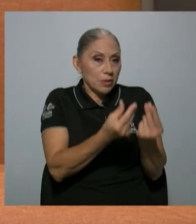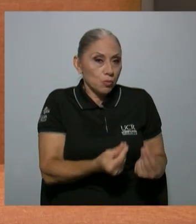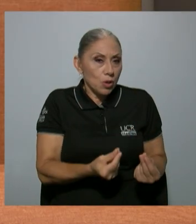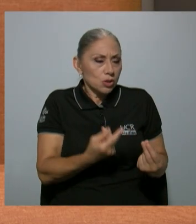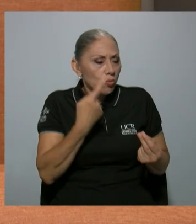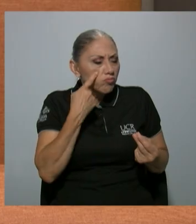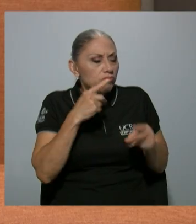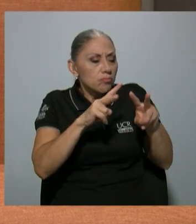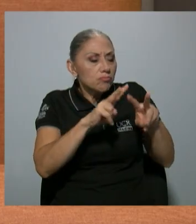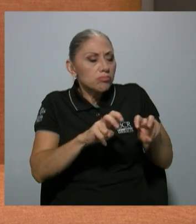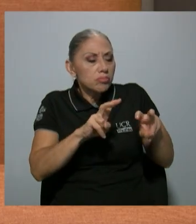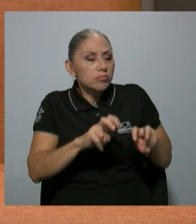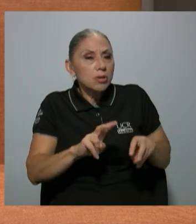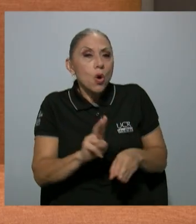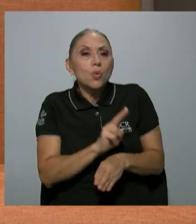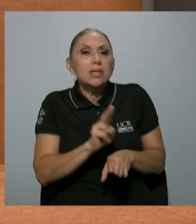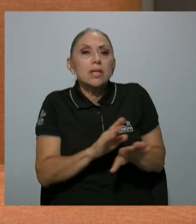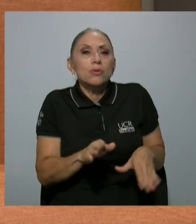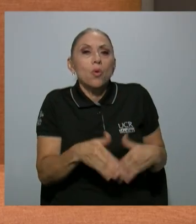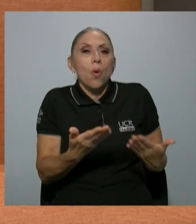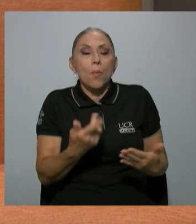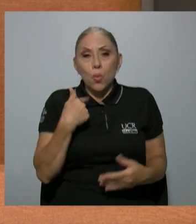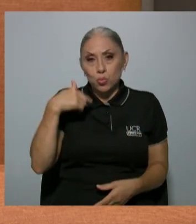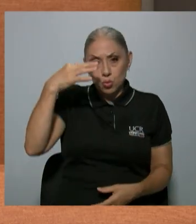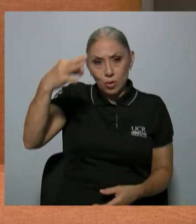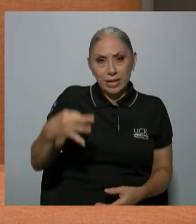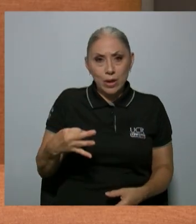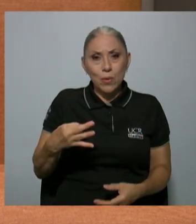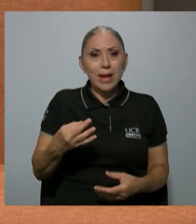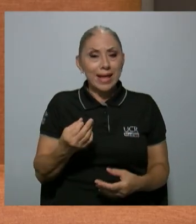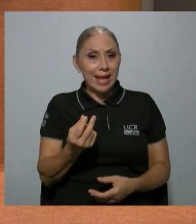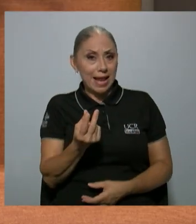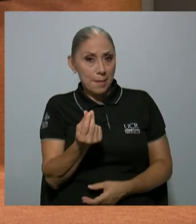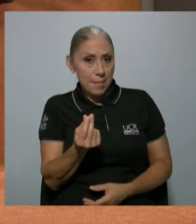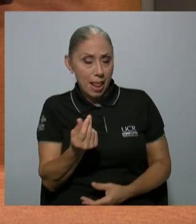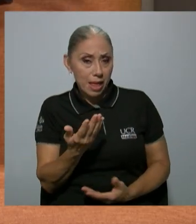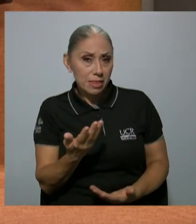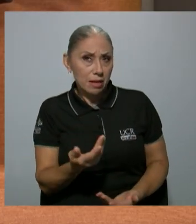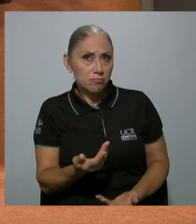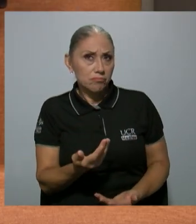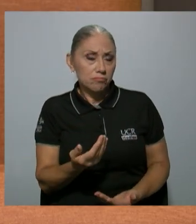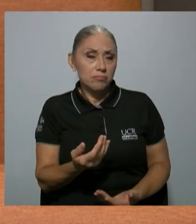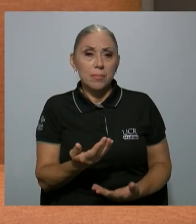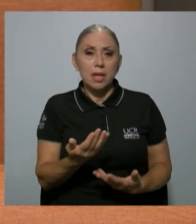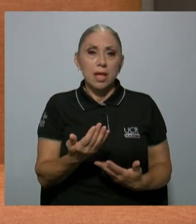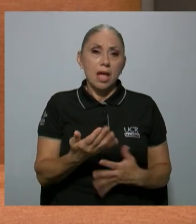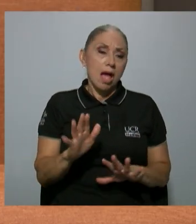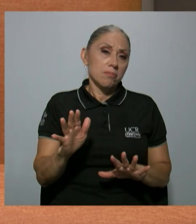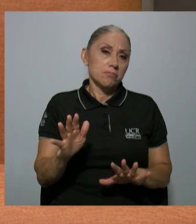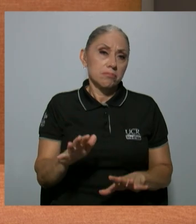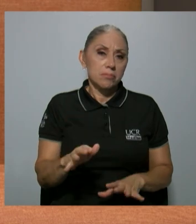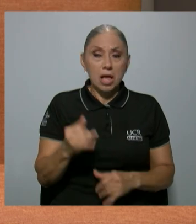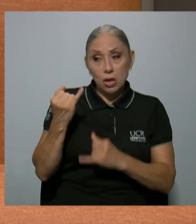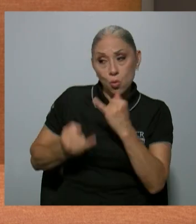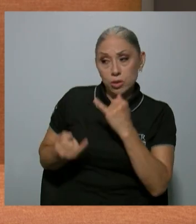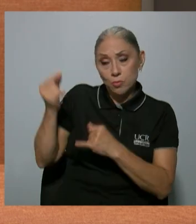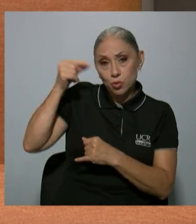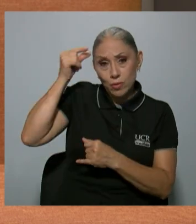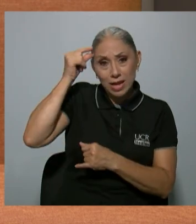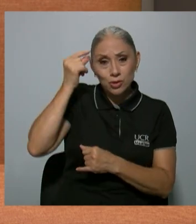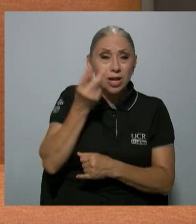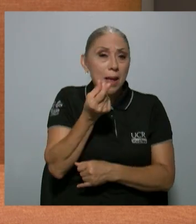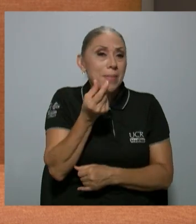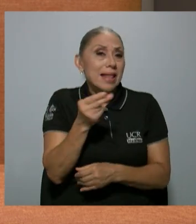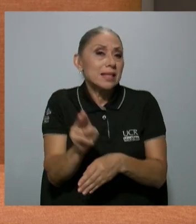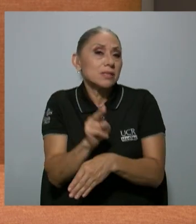que la plata ha estado, al menos en estos últimos gobiernos, ha estado dedicada a satisfacer otras